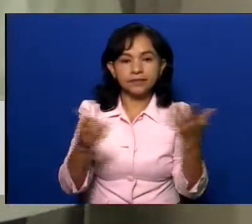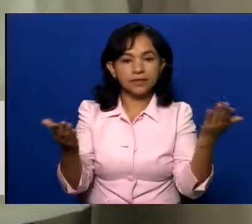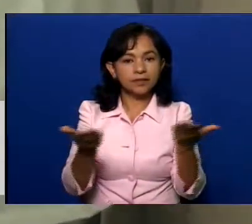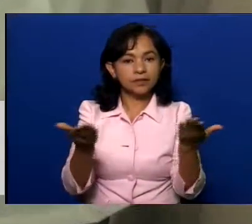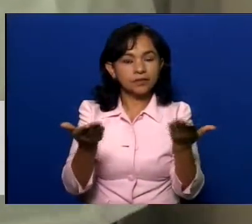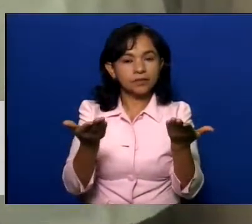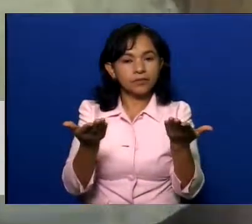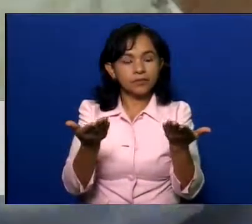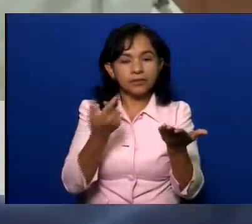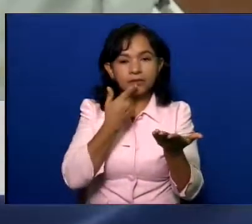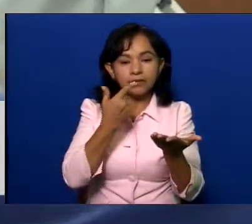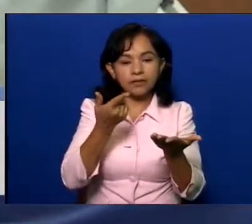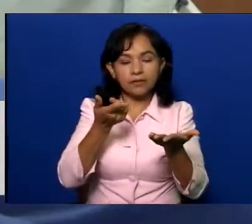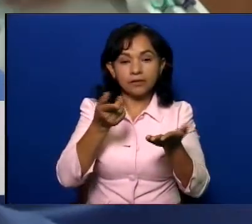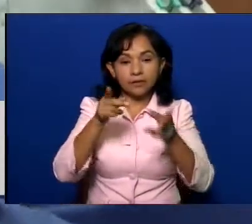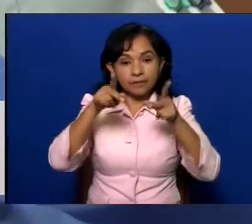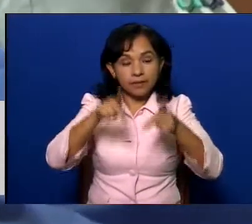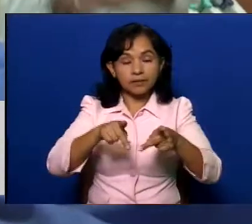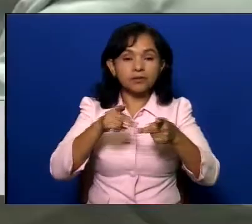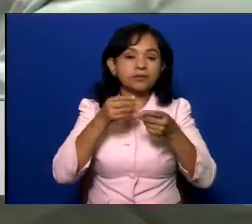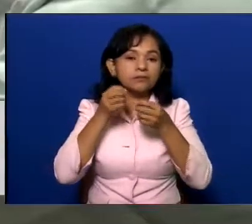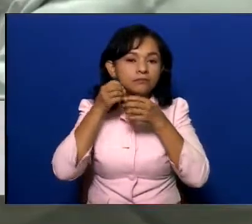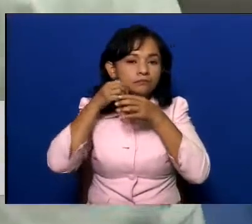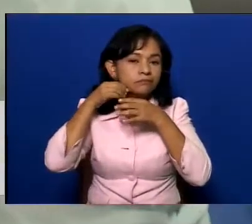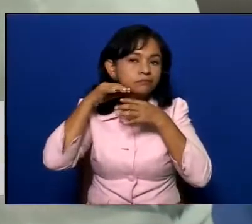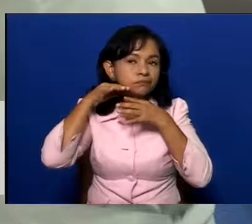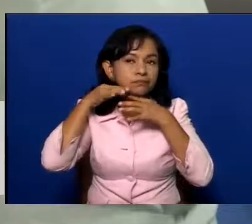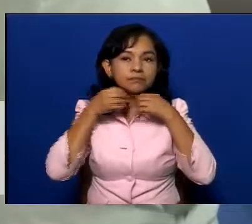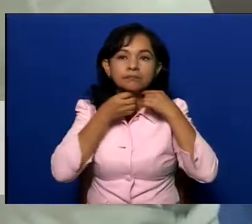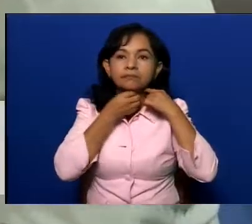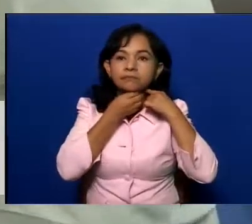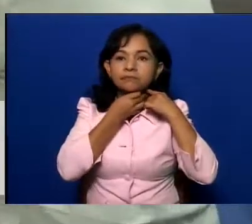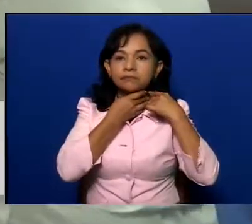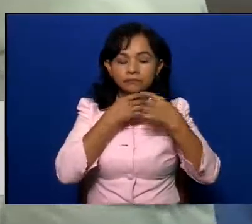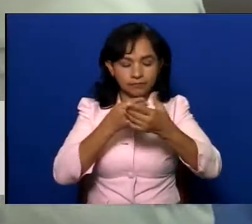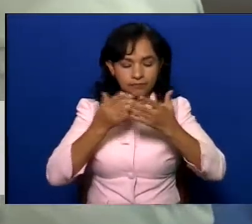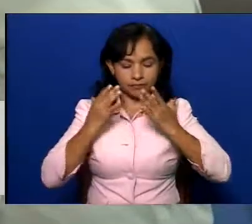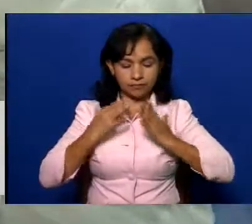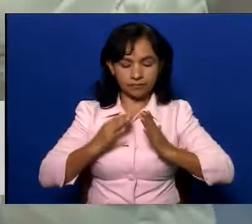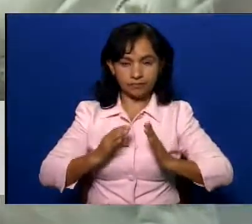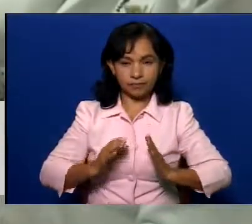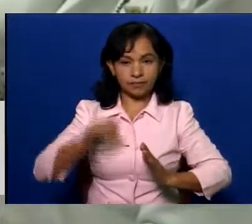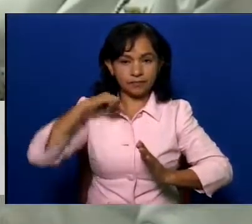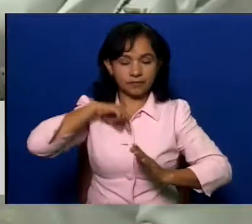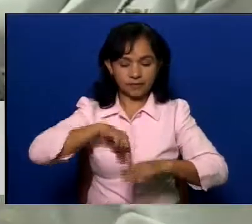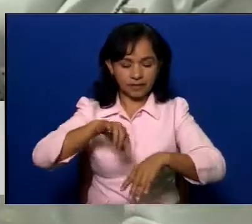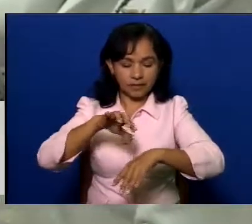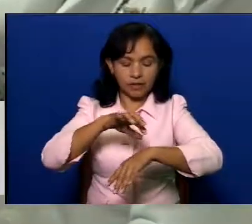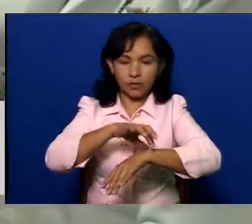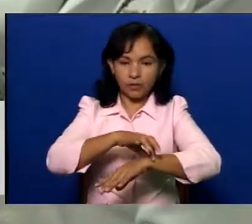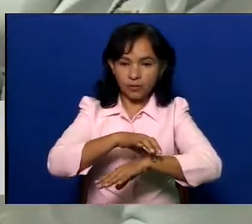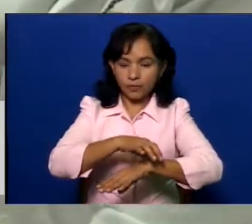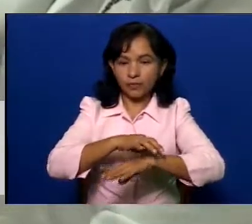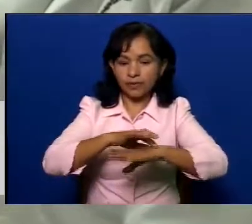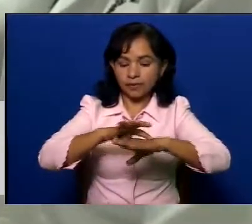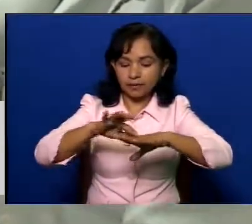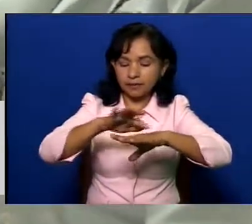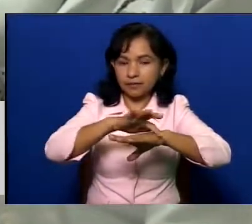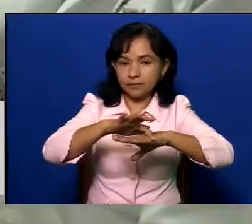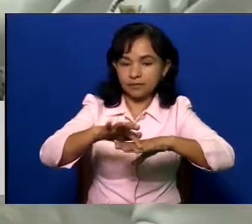blanca de Santo Domingo. Bajo la luna parece un mar, donde sus aguas tibias y